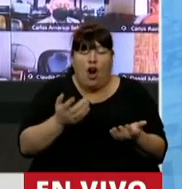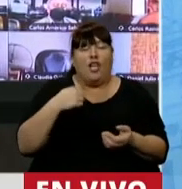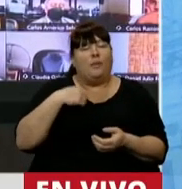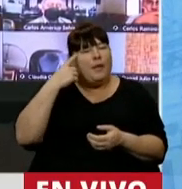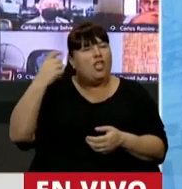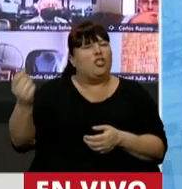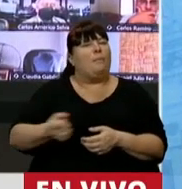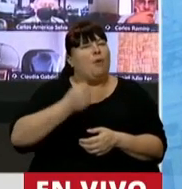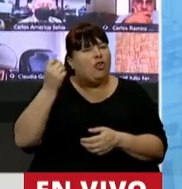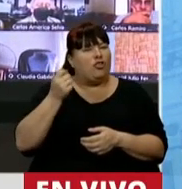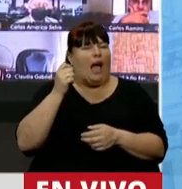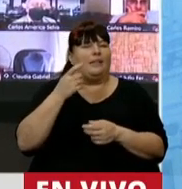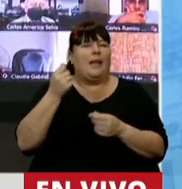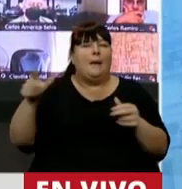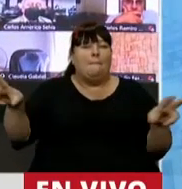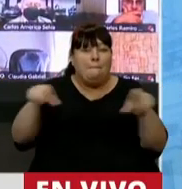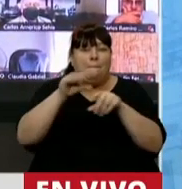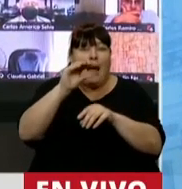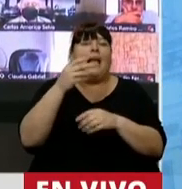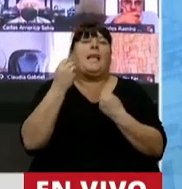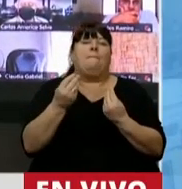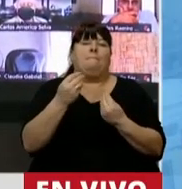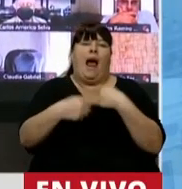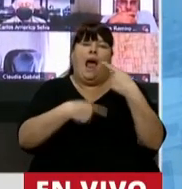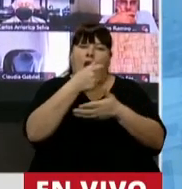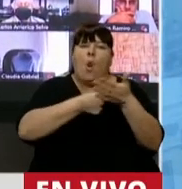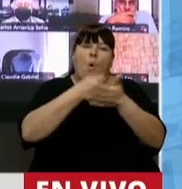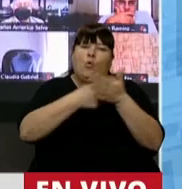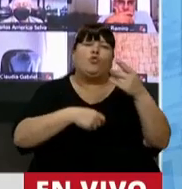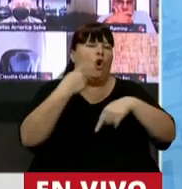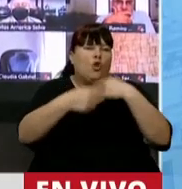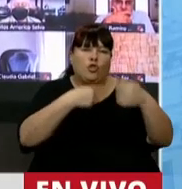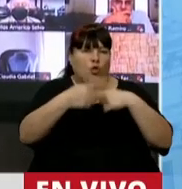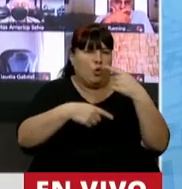parece importante generar recursos para que puedan seguir peleándolo.